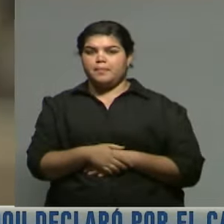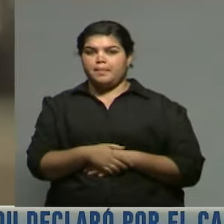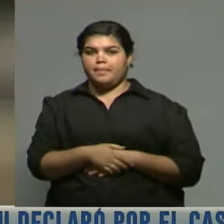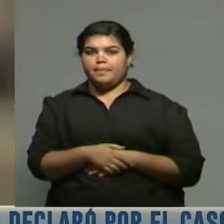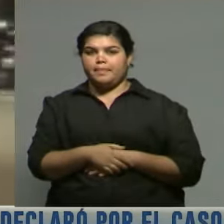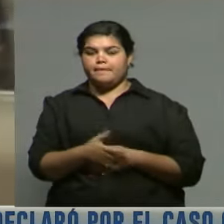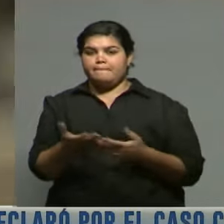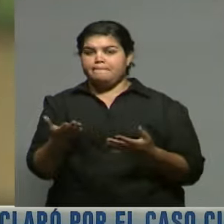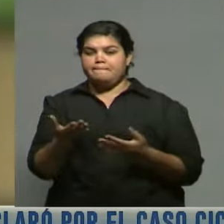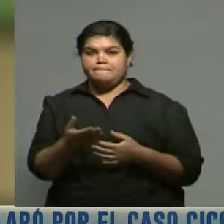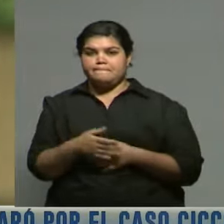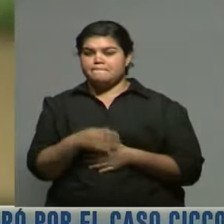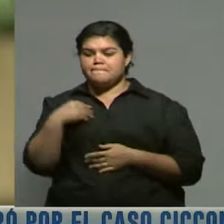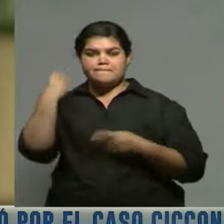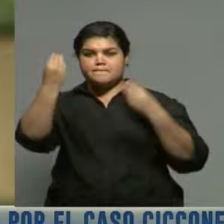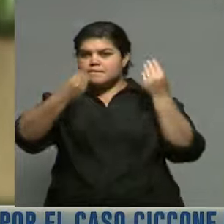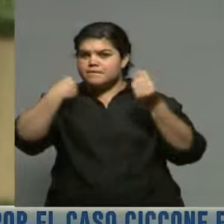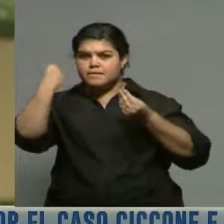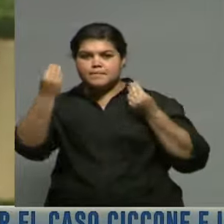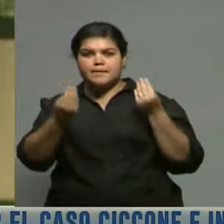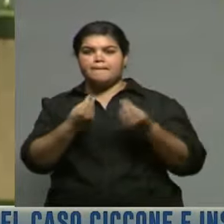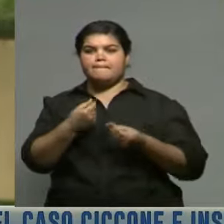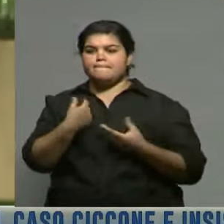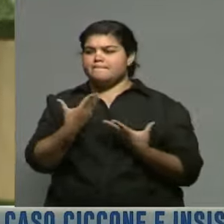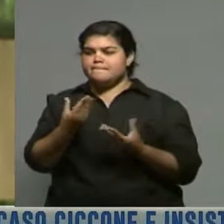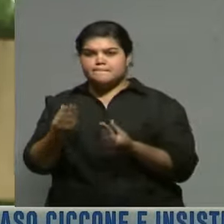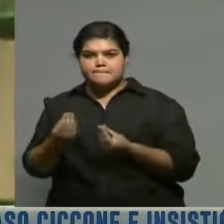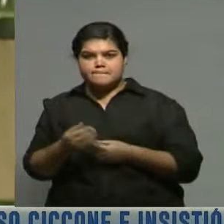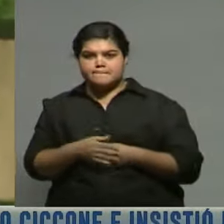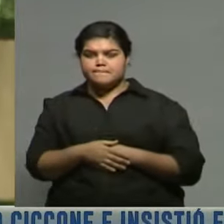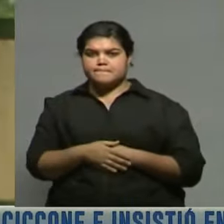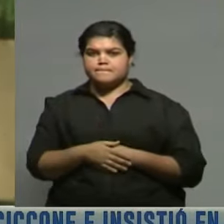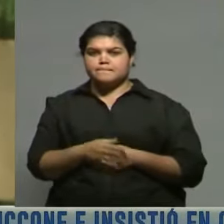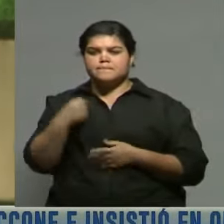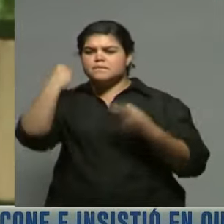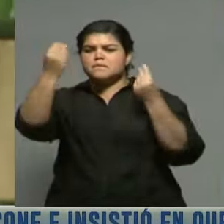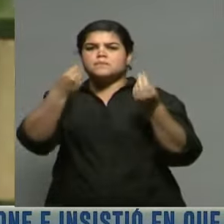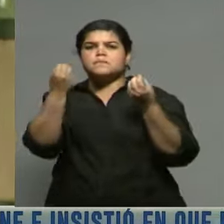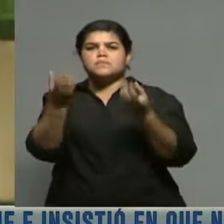lo vemos con mucha preocupación y con mucho temor. Preocupación porque